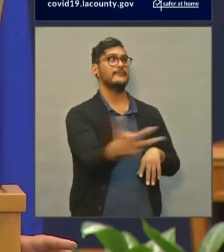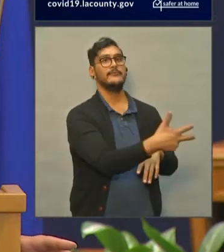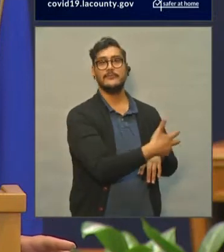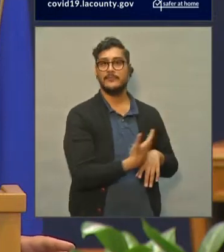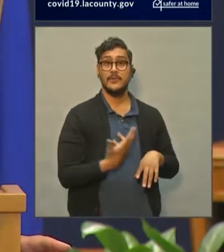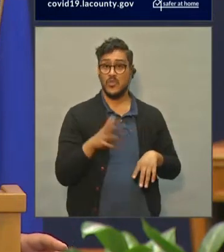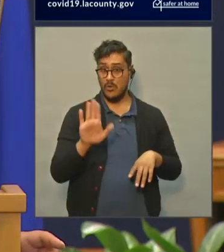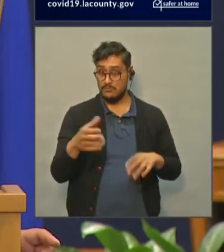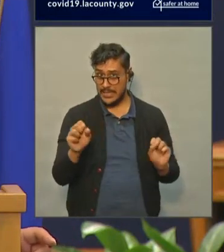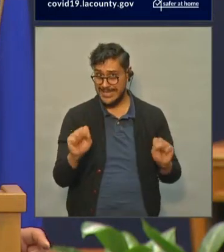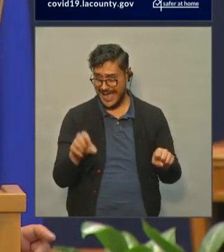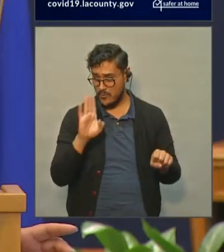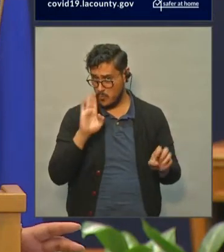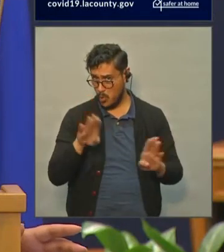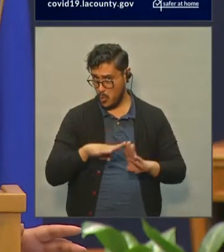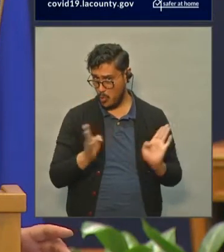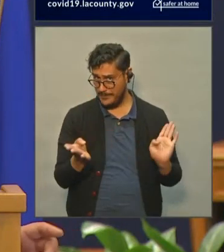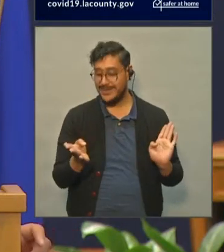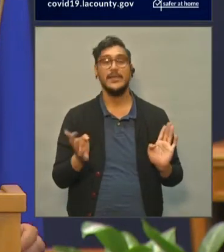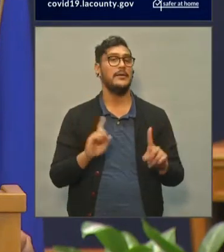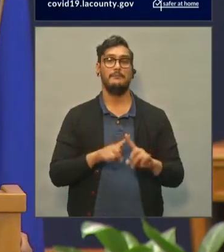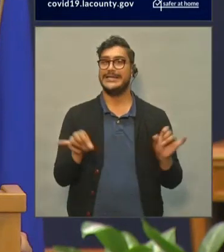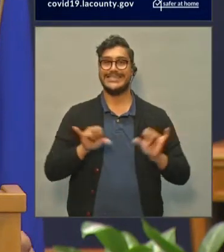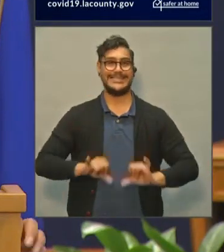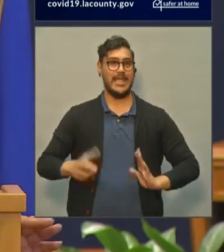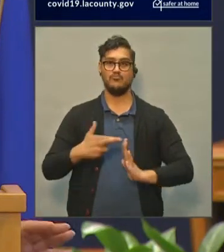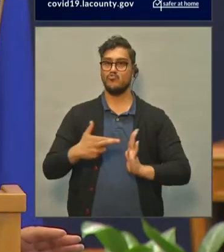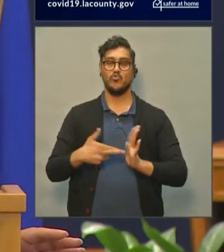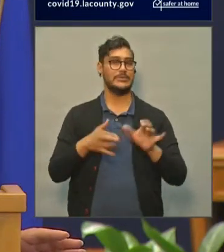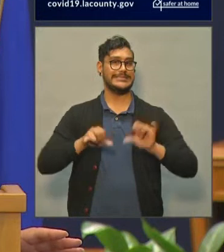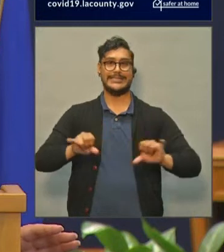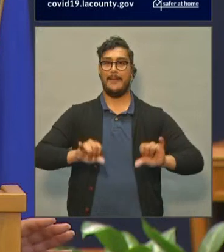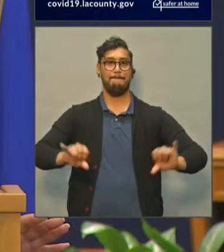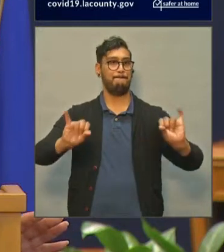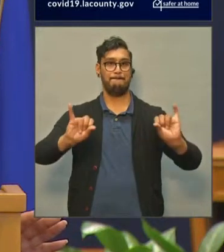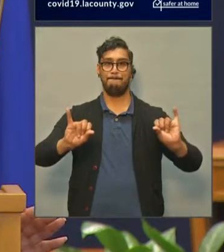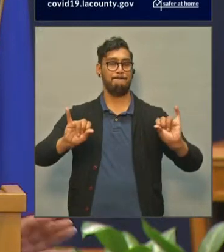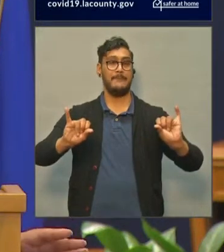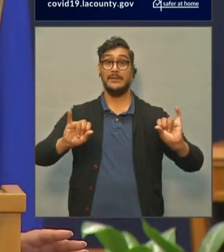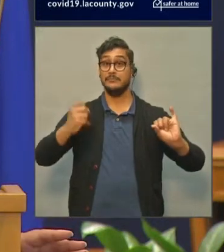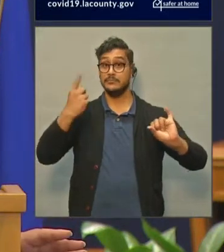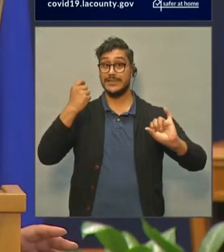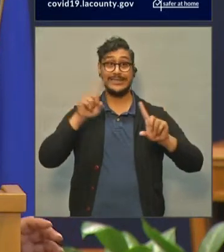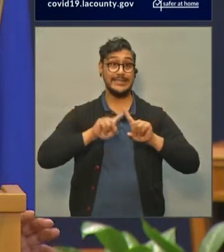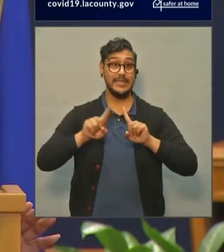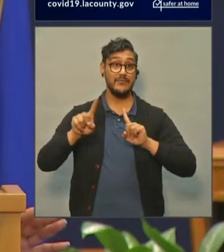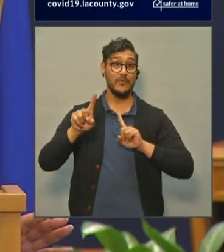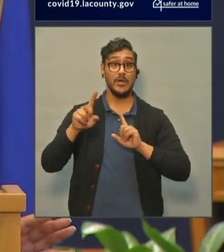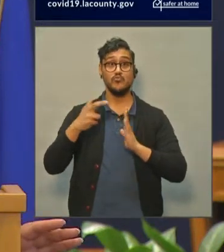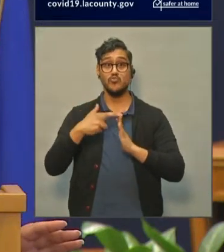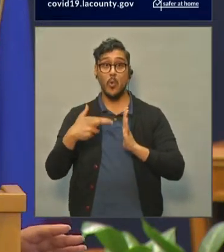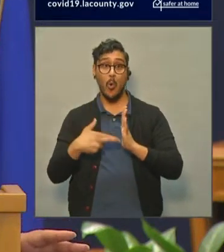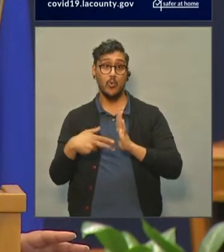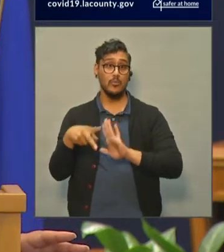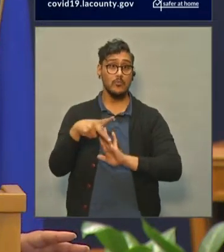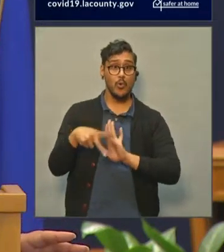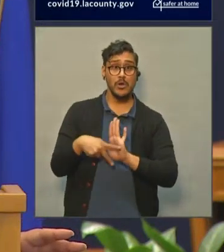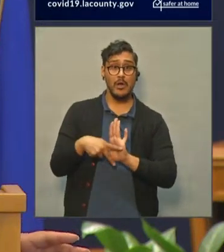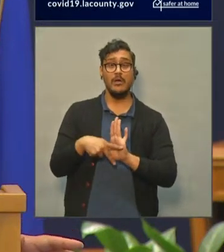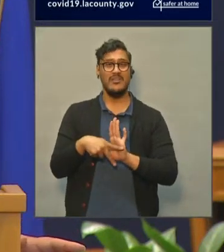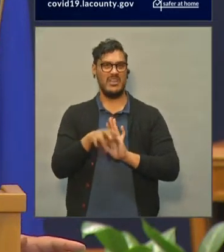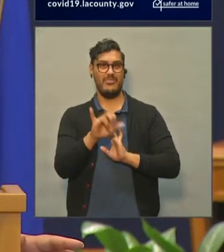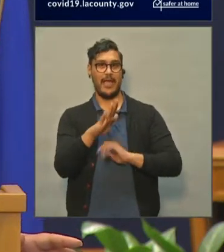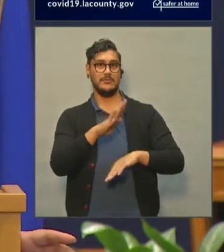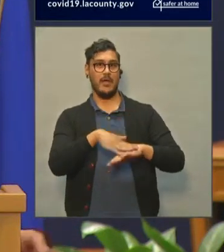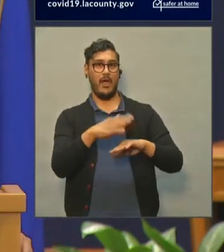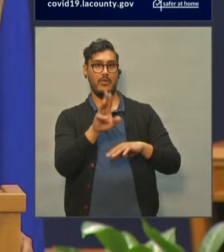hemos estado delineando. Todos los protocolos que se necesitan están en nuestro sitio web